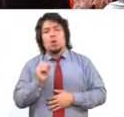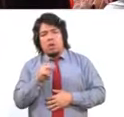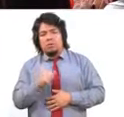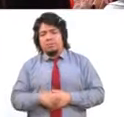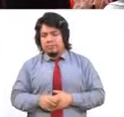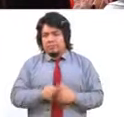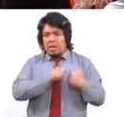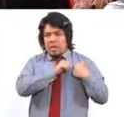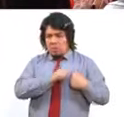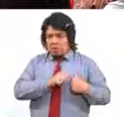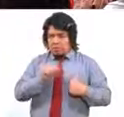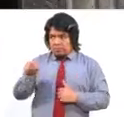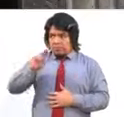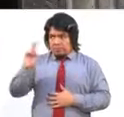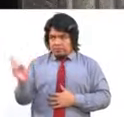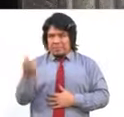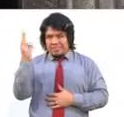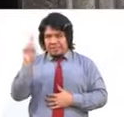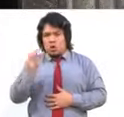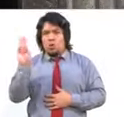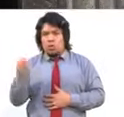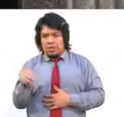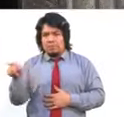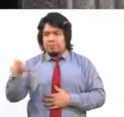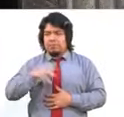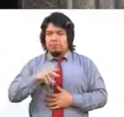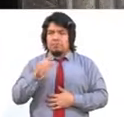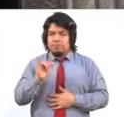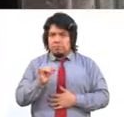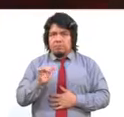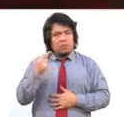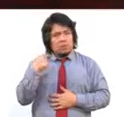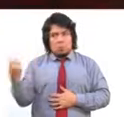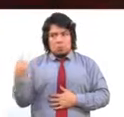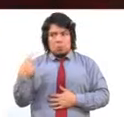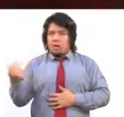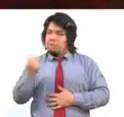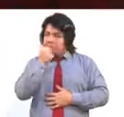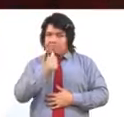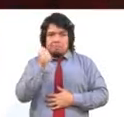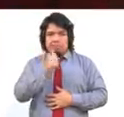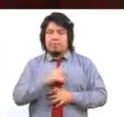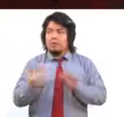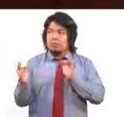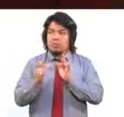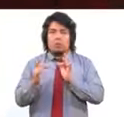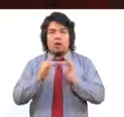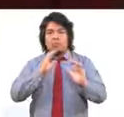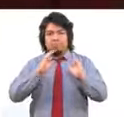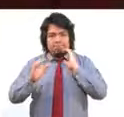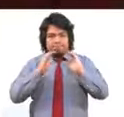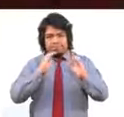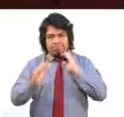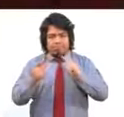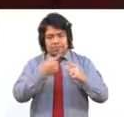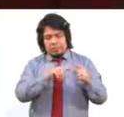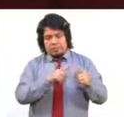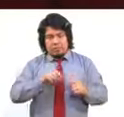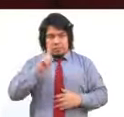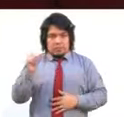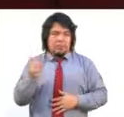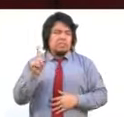autoridades de la UNAM precisamente para darle seguimiento a este y otros casos más? Siempre estamos en comunicación con las autoridades de